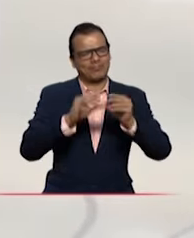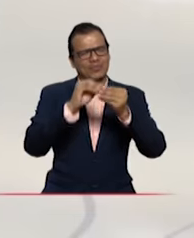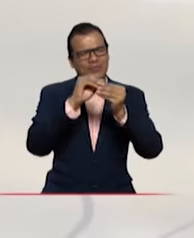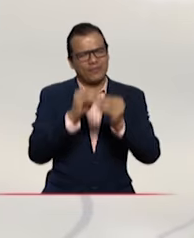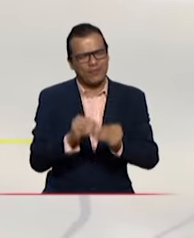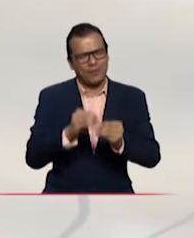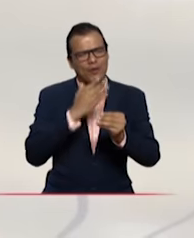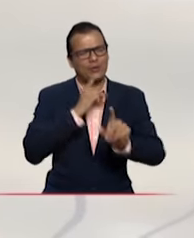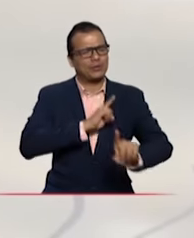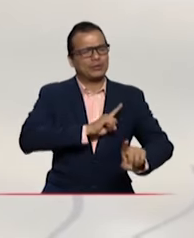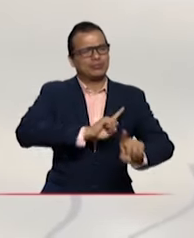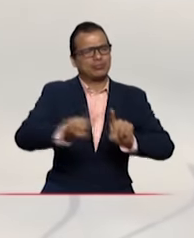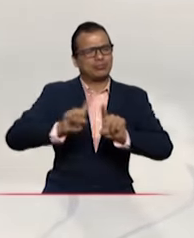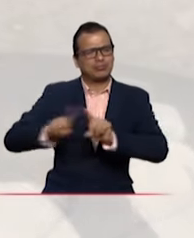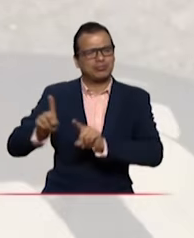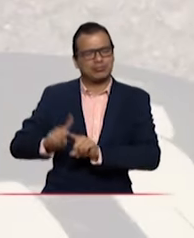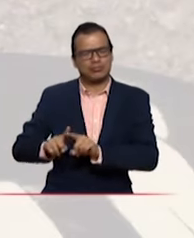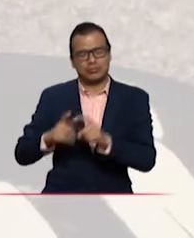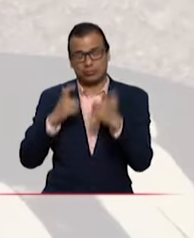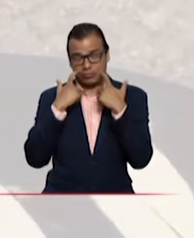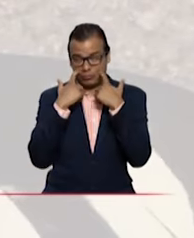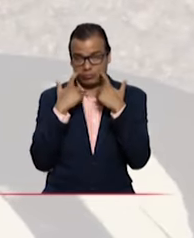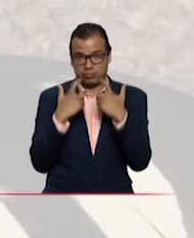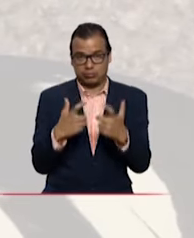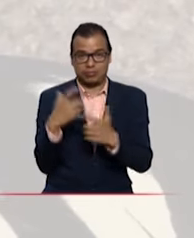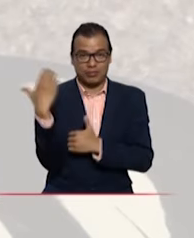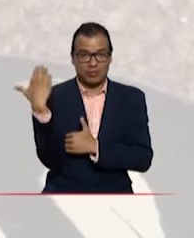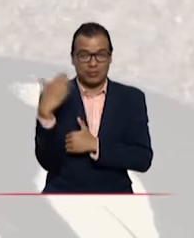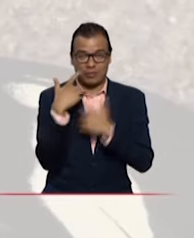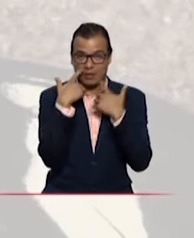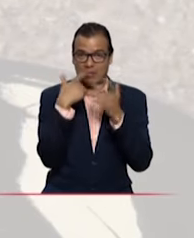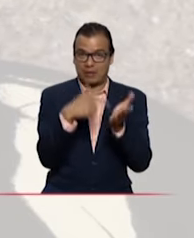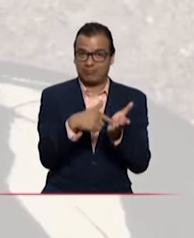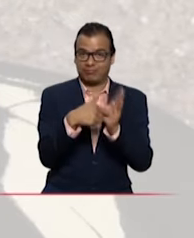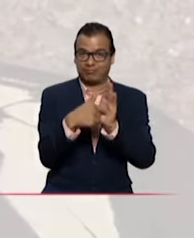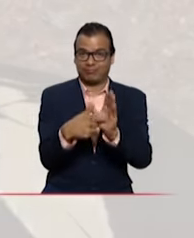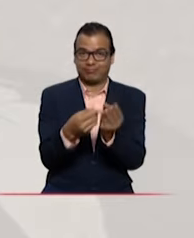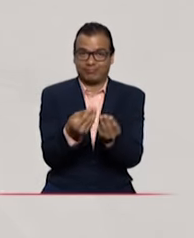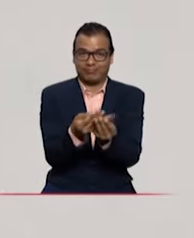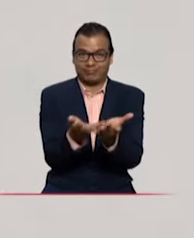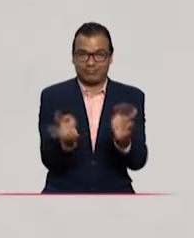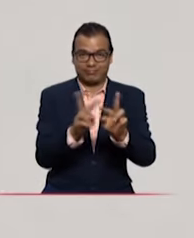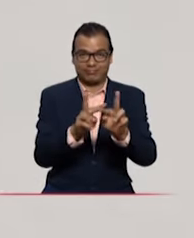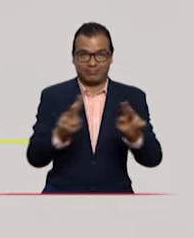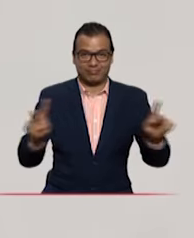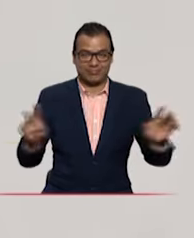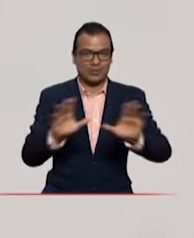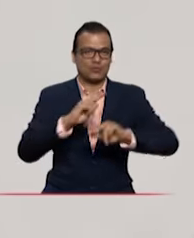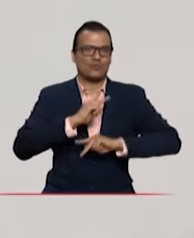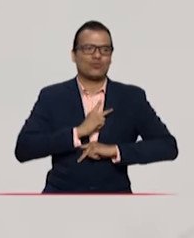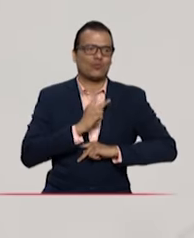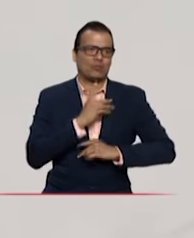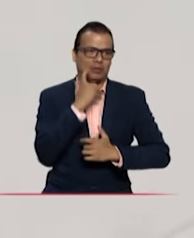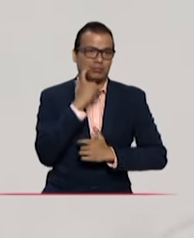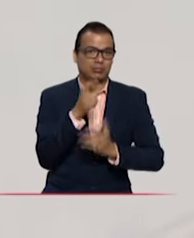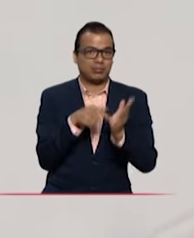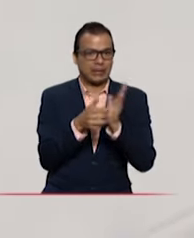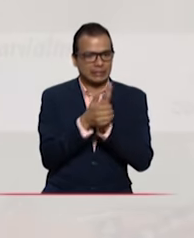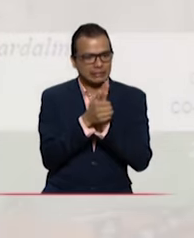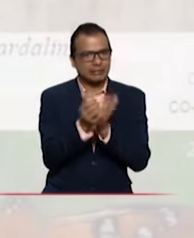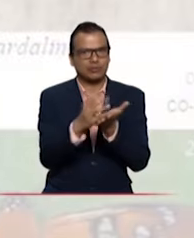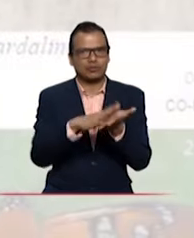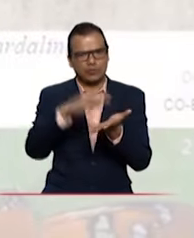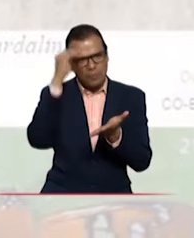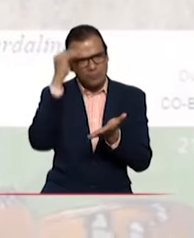formas, las mariposas de Colombia son la mejor expresión de nuestra biodiversidad y esta guía es un documento para aprender y disfrutar. La guía